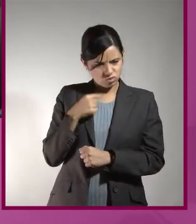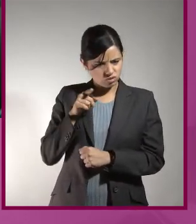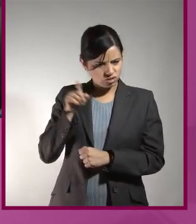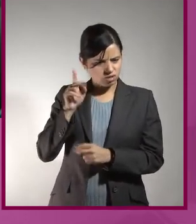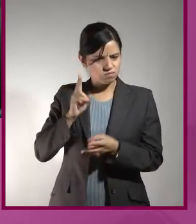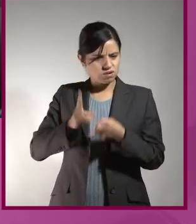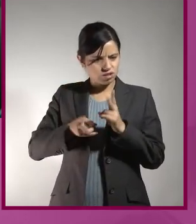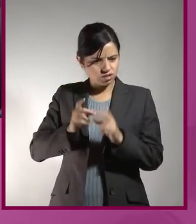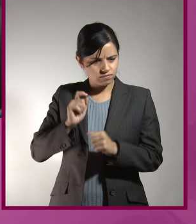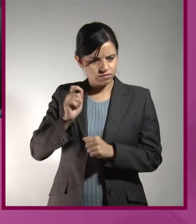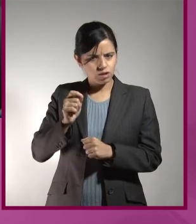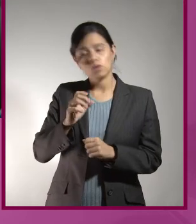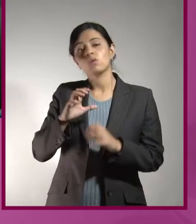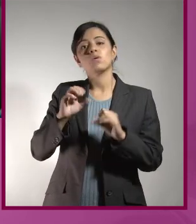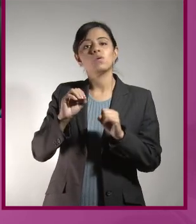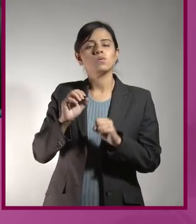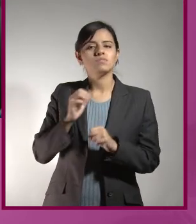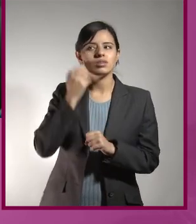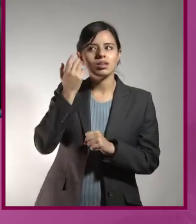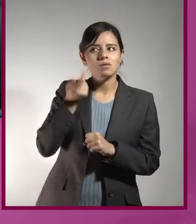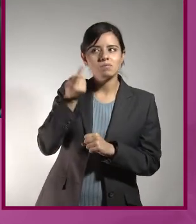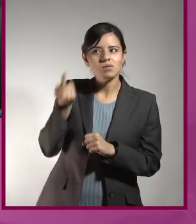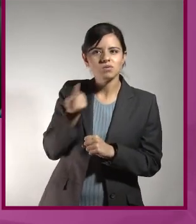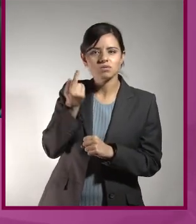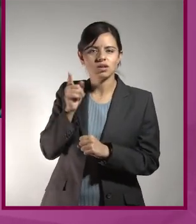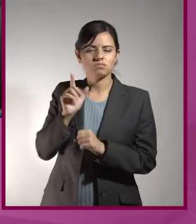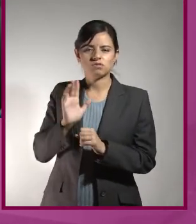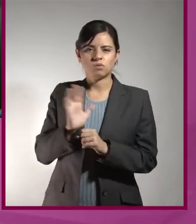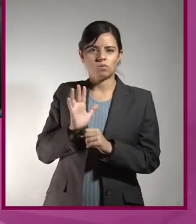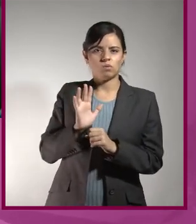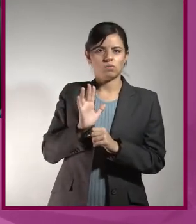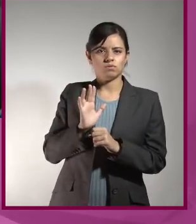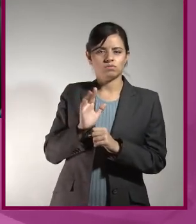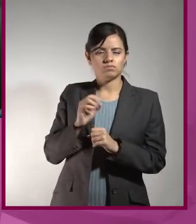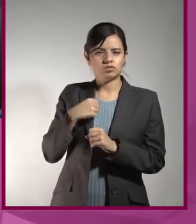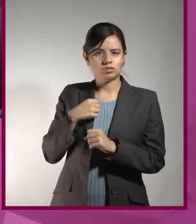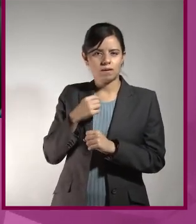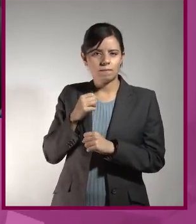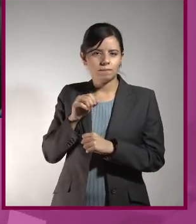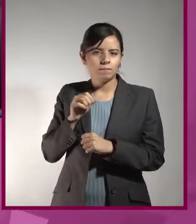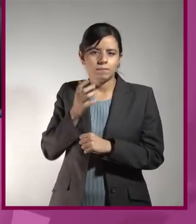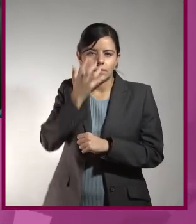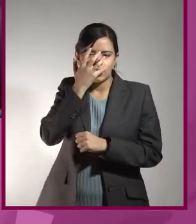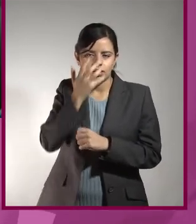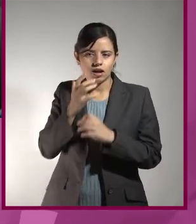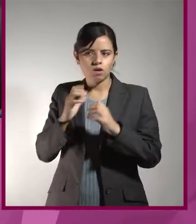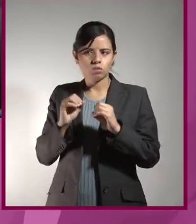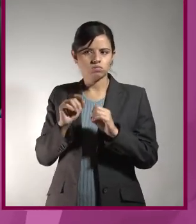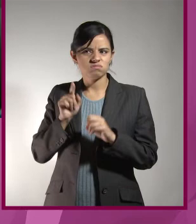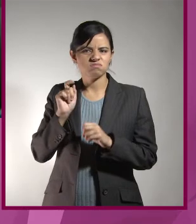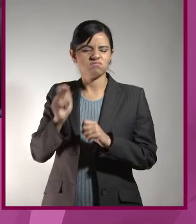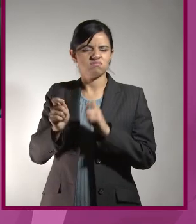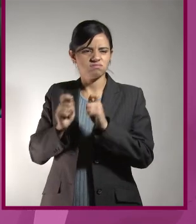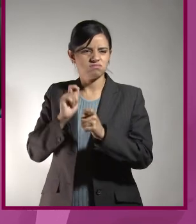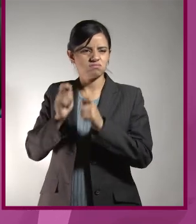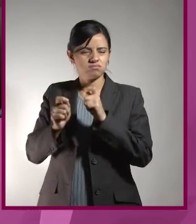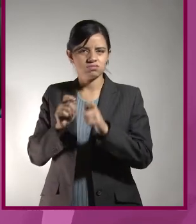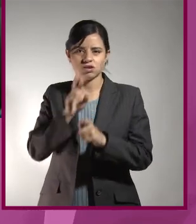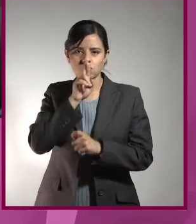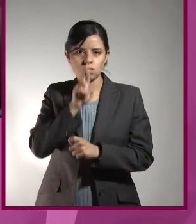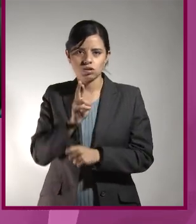conclusiones o tienes más preguntas pero no te atreves a preguntar y no tienes respuestas